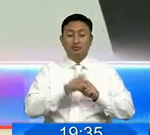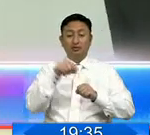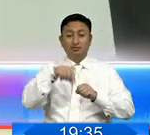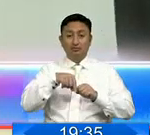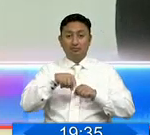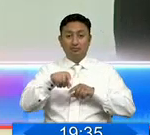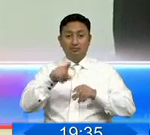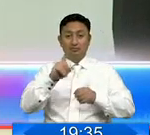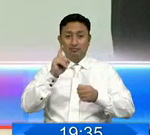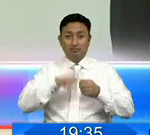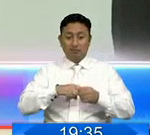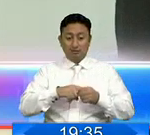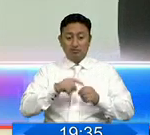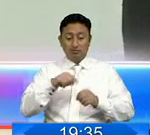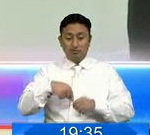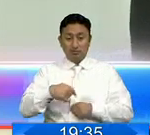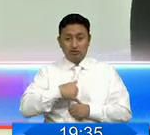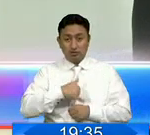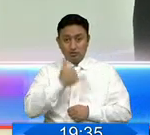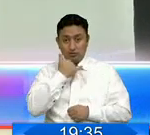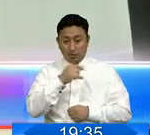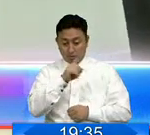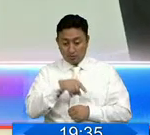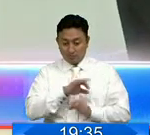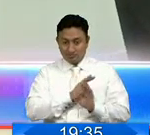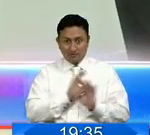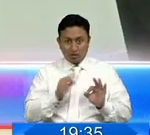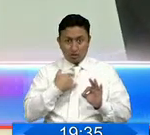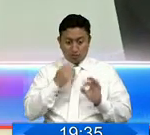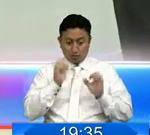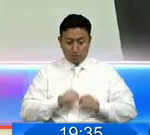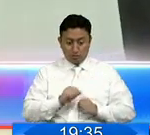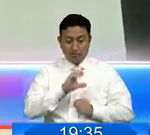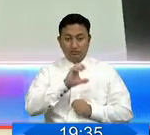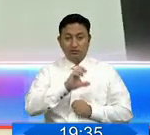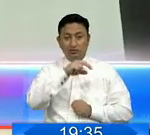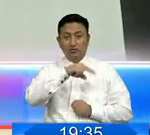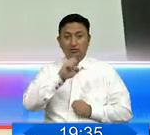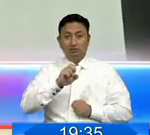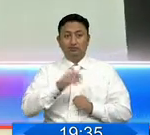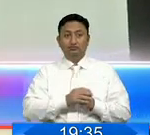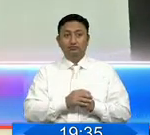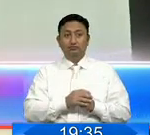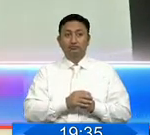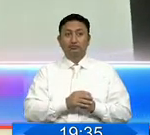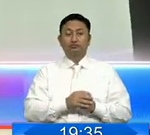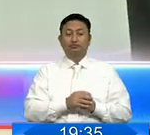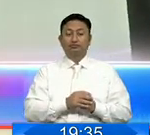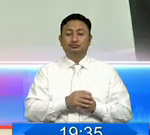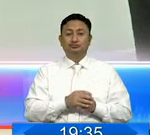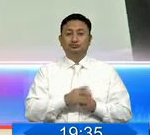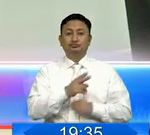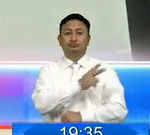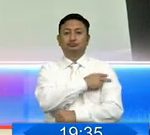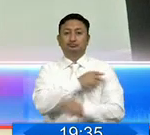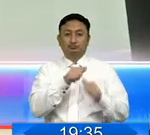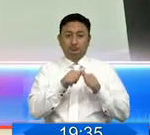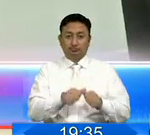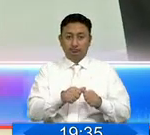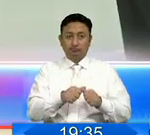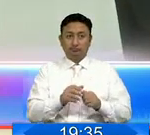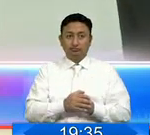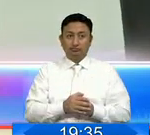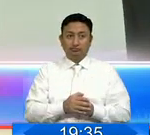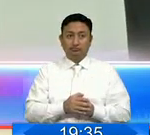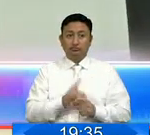concurso no incurre en ninguna prohibición para ejercer el cargo del Consejo Nacional Electoral como el cargo que